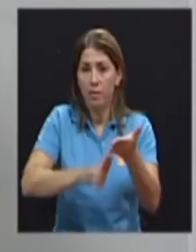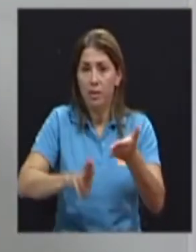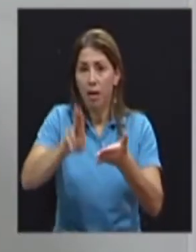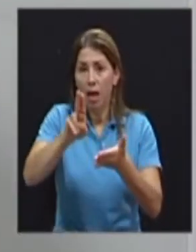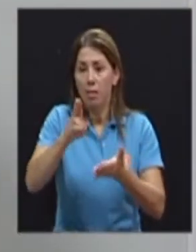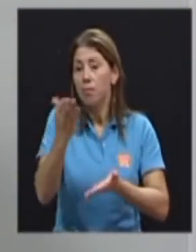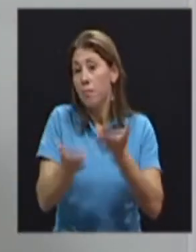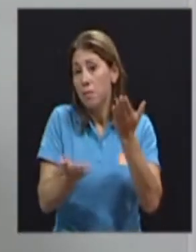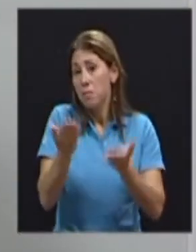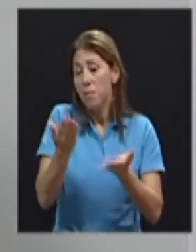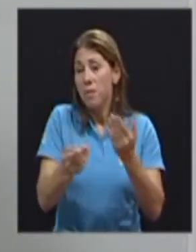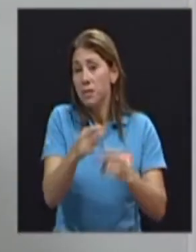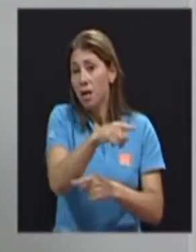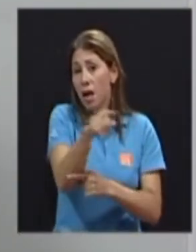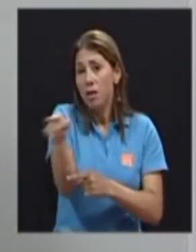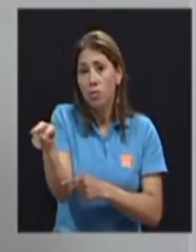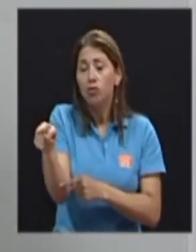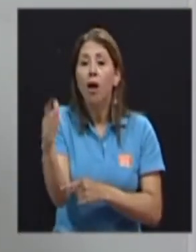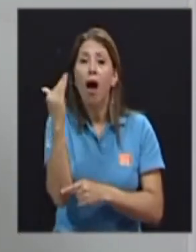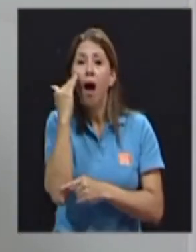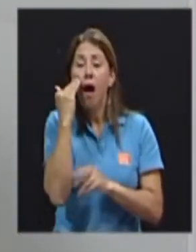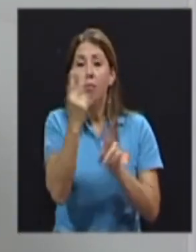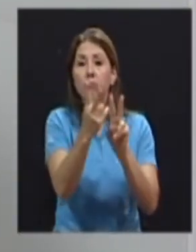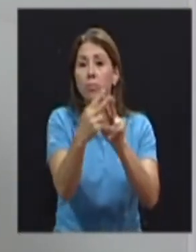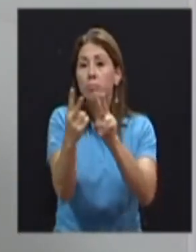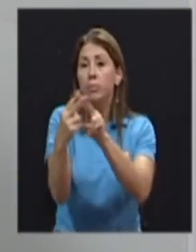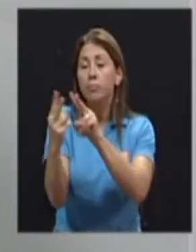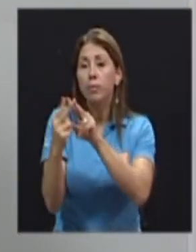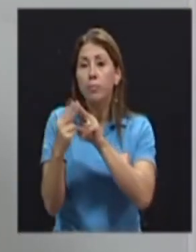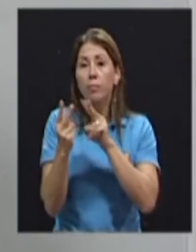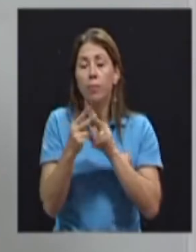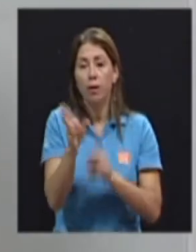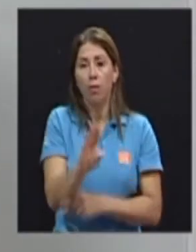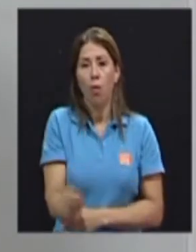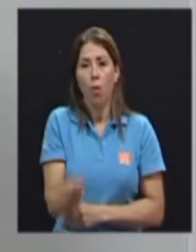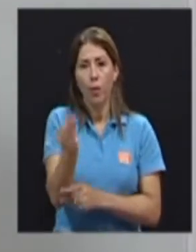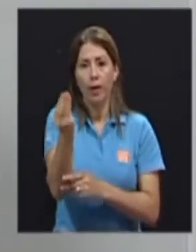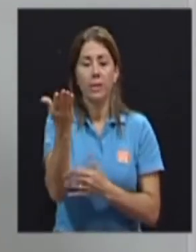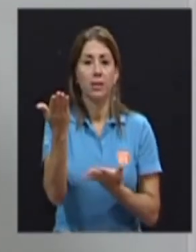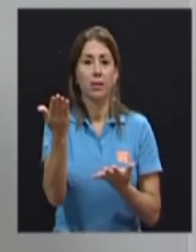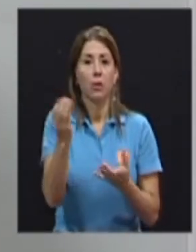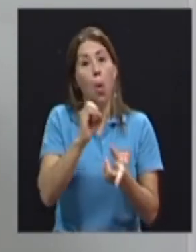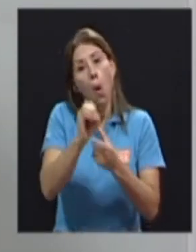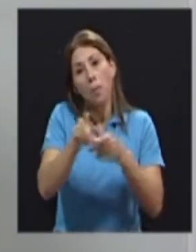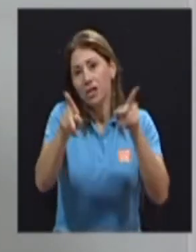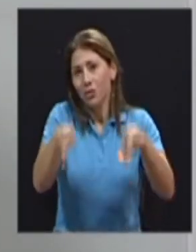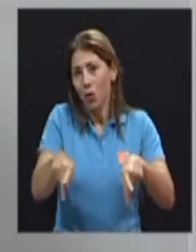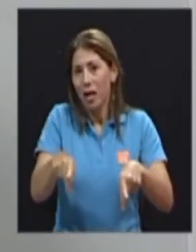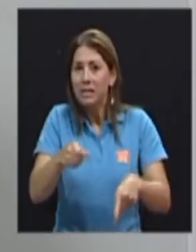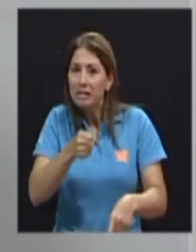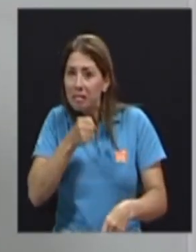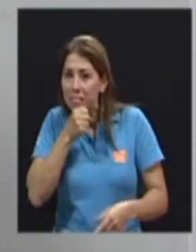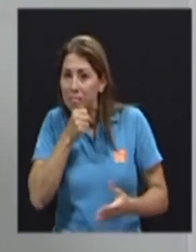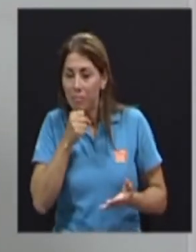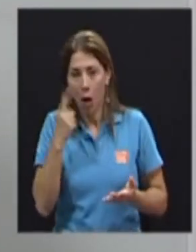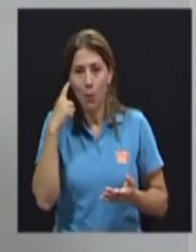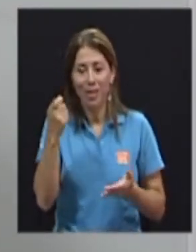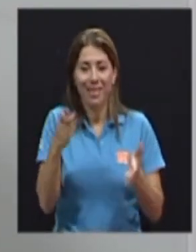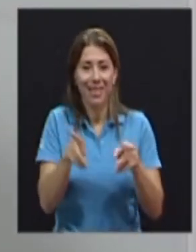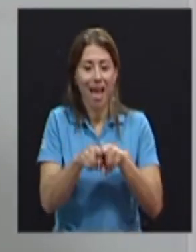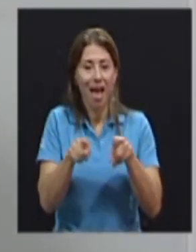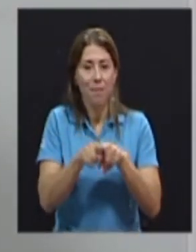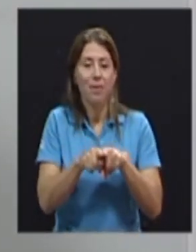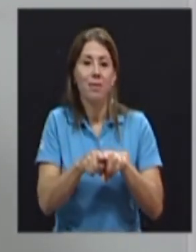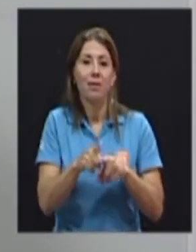a muchos jóvenes y a muchos no jóvenes, porque también una de las cosas que